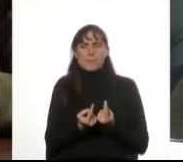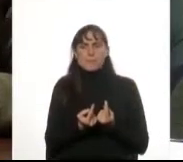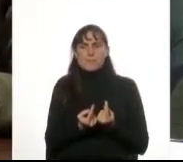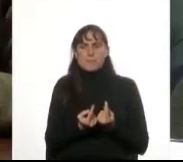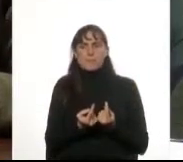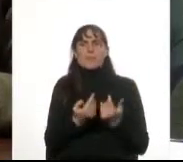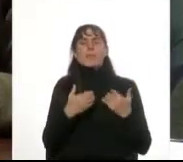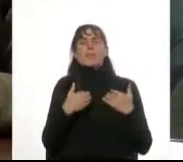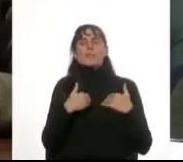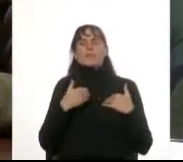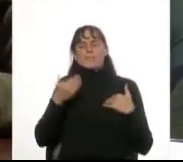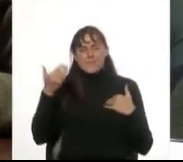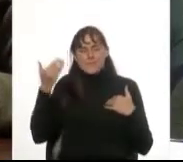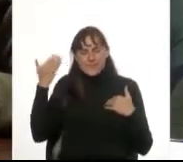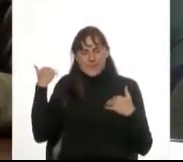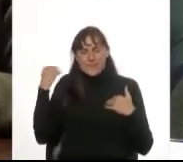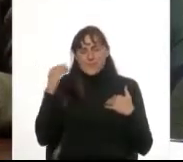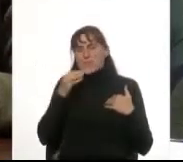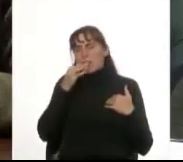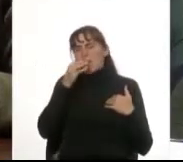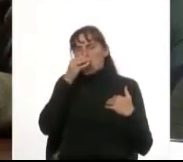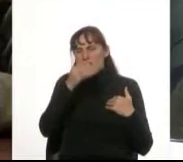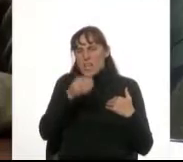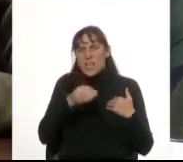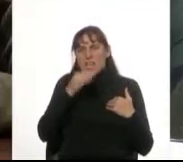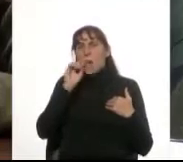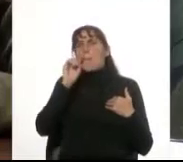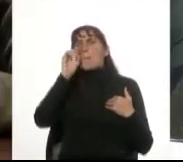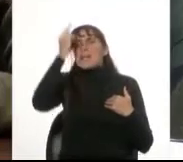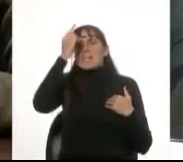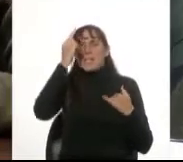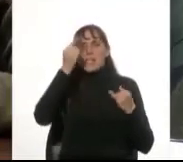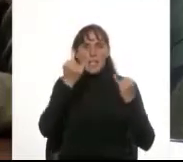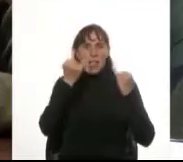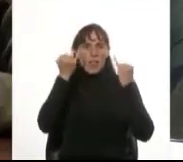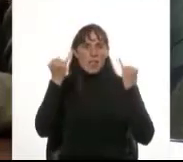Oportunamente yo declaré tajante el primer día.